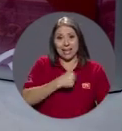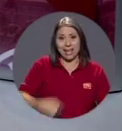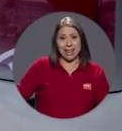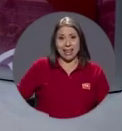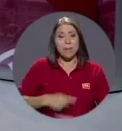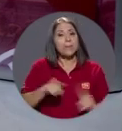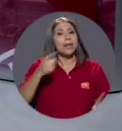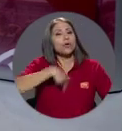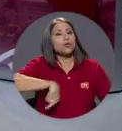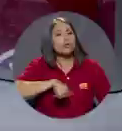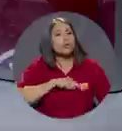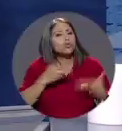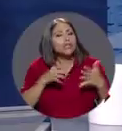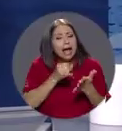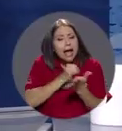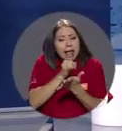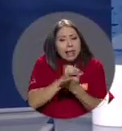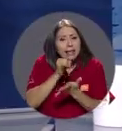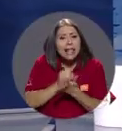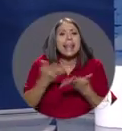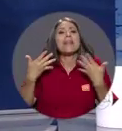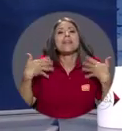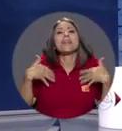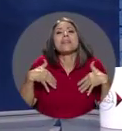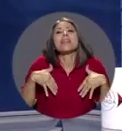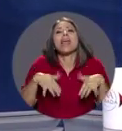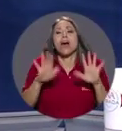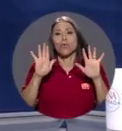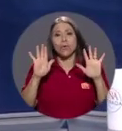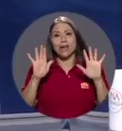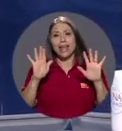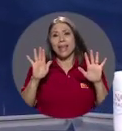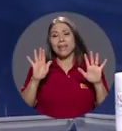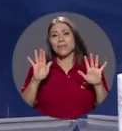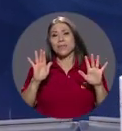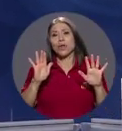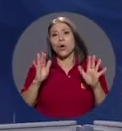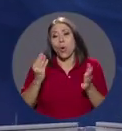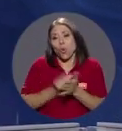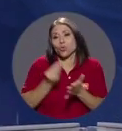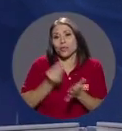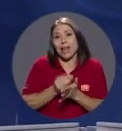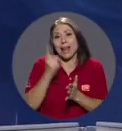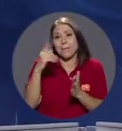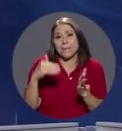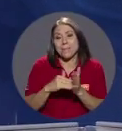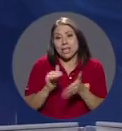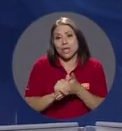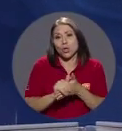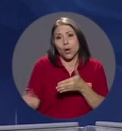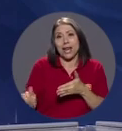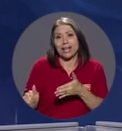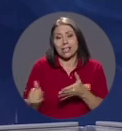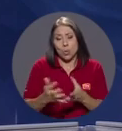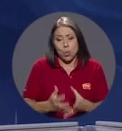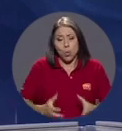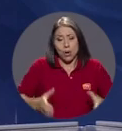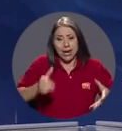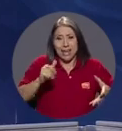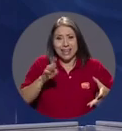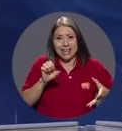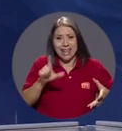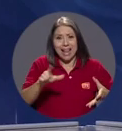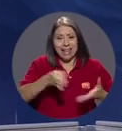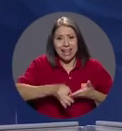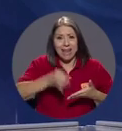que realizamos nos indica que ni aunque estuviera a $1.000 el metro, ¿verdad?, perdón, el quintal de café, en